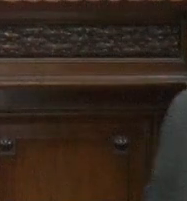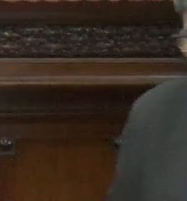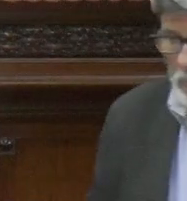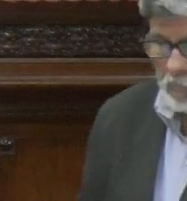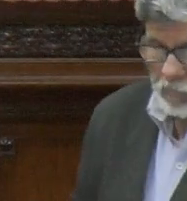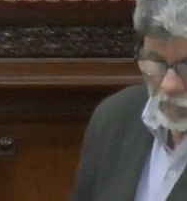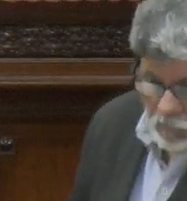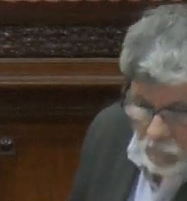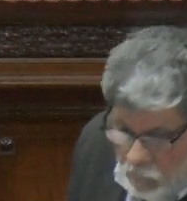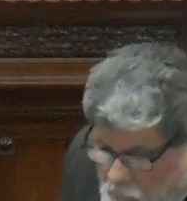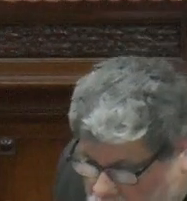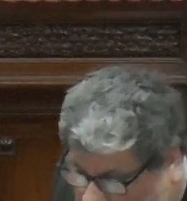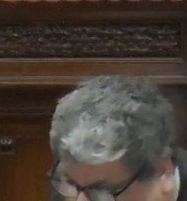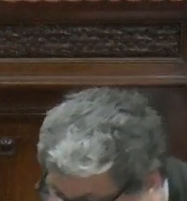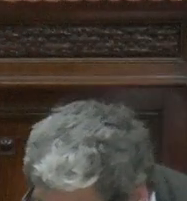54777 y el